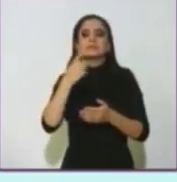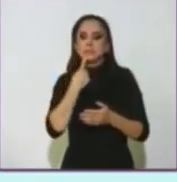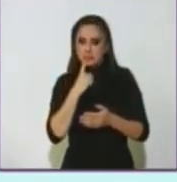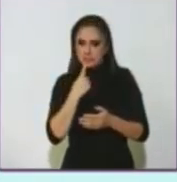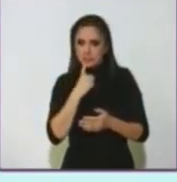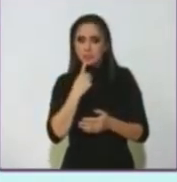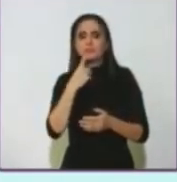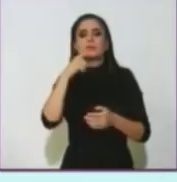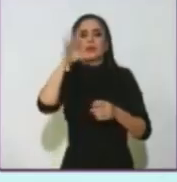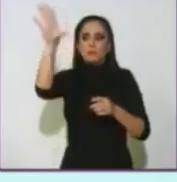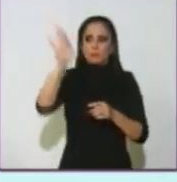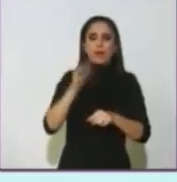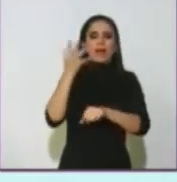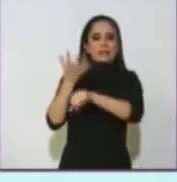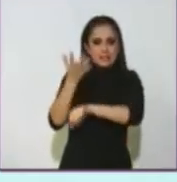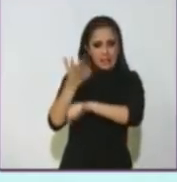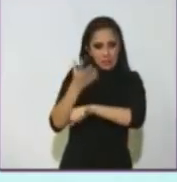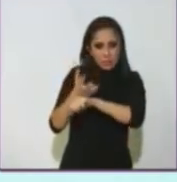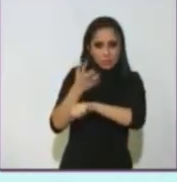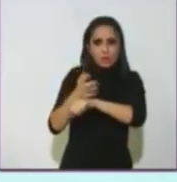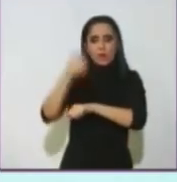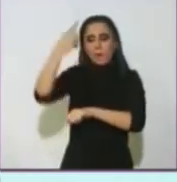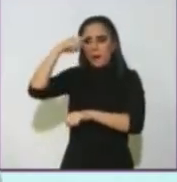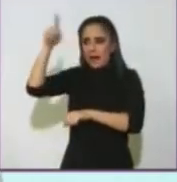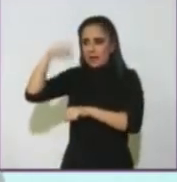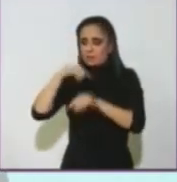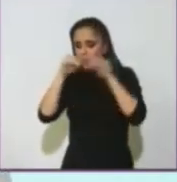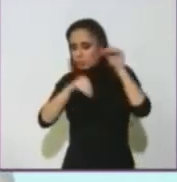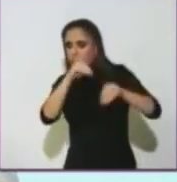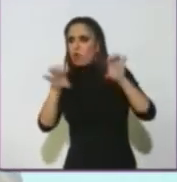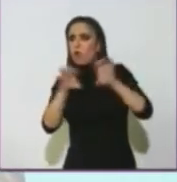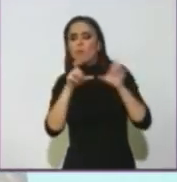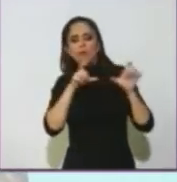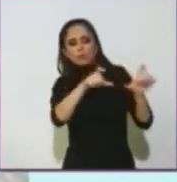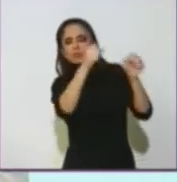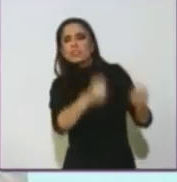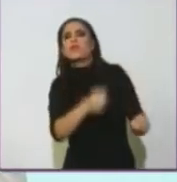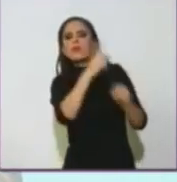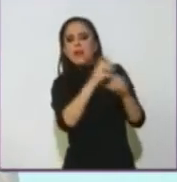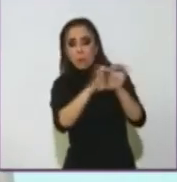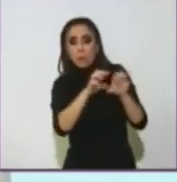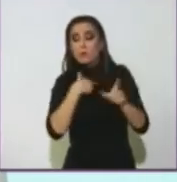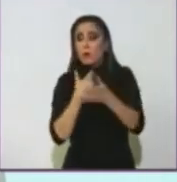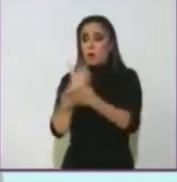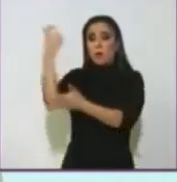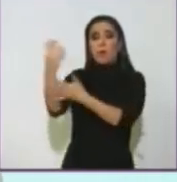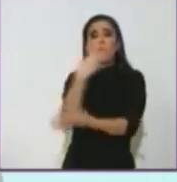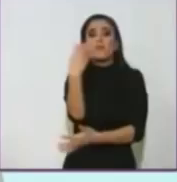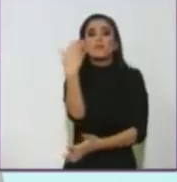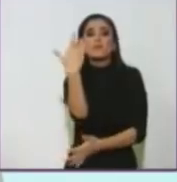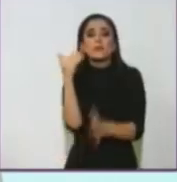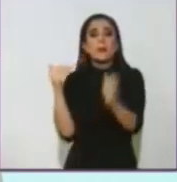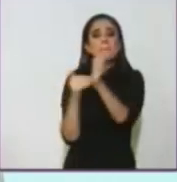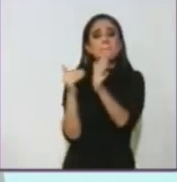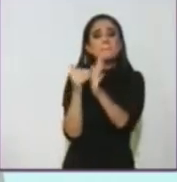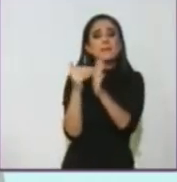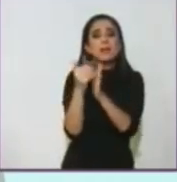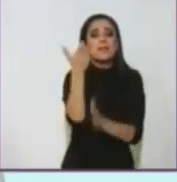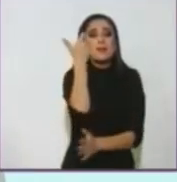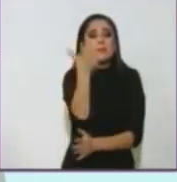norteamericana para que nos hiciera el esquema de seguridad pagándole 450 millones de pesos